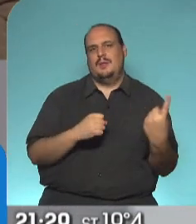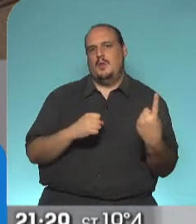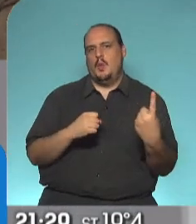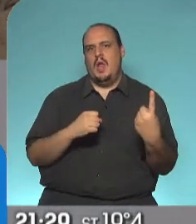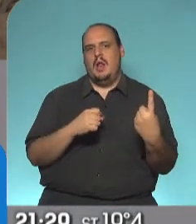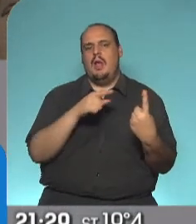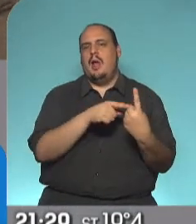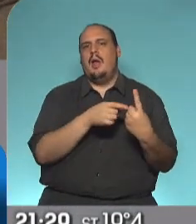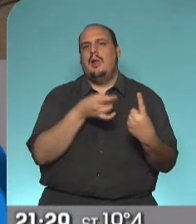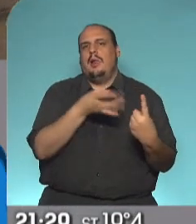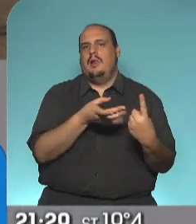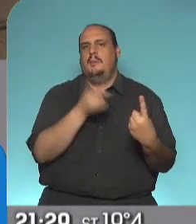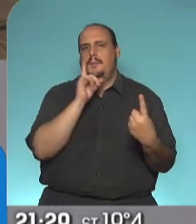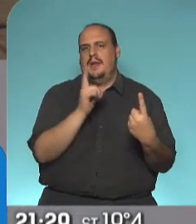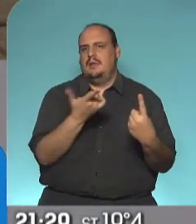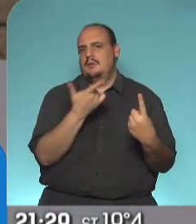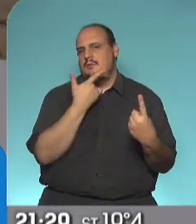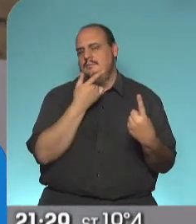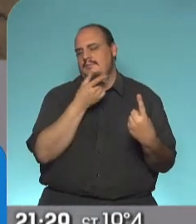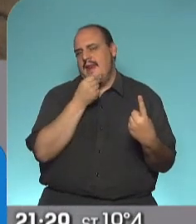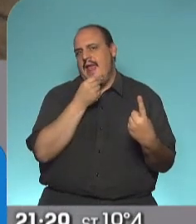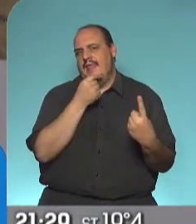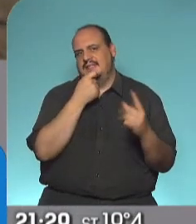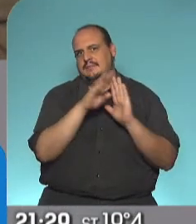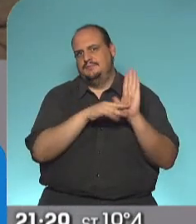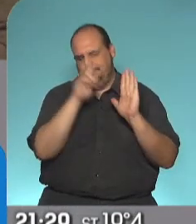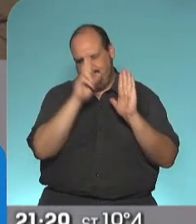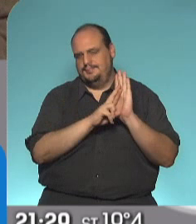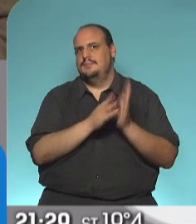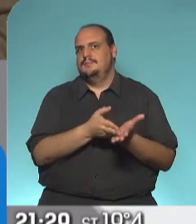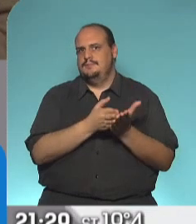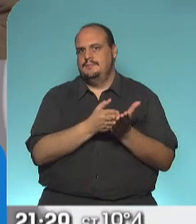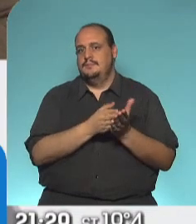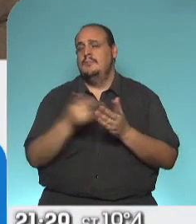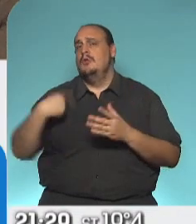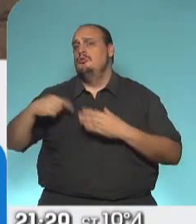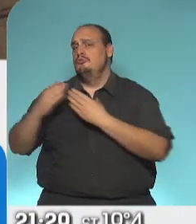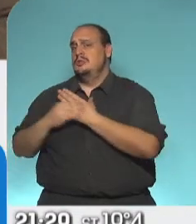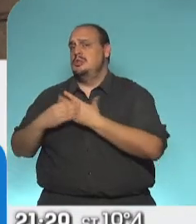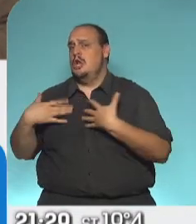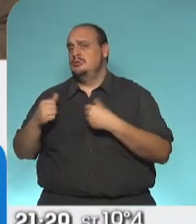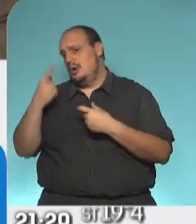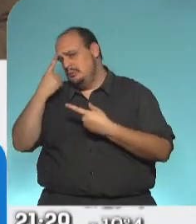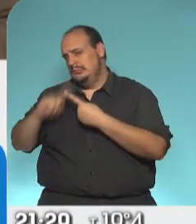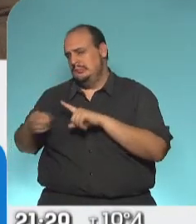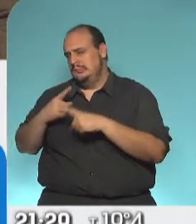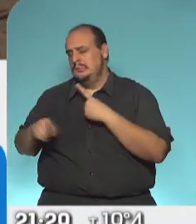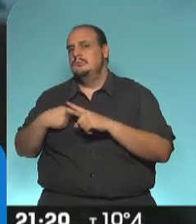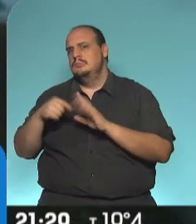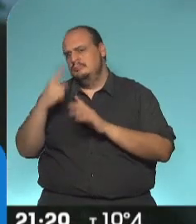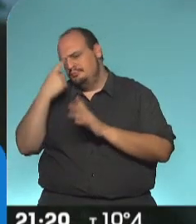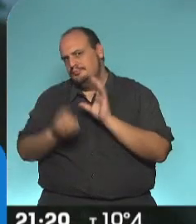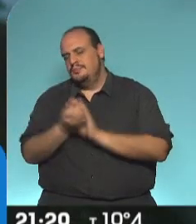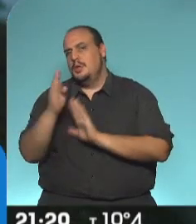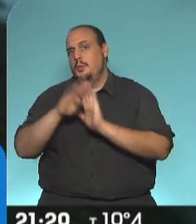los cuales prácticamente no hay riesgo de contagio siguiendo un protocolo estricto nosotros lo que estamos haciendo con el ministerio de salud es trabajar en cada uno de esos protocolos para